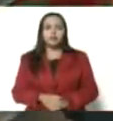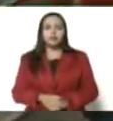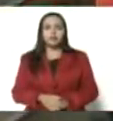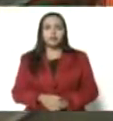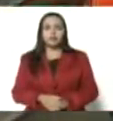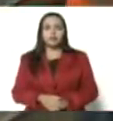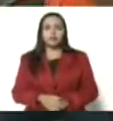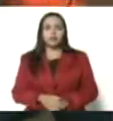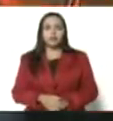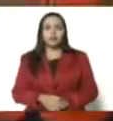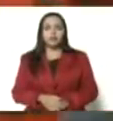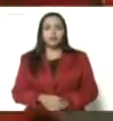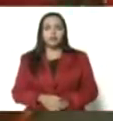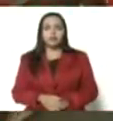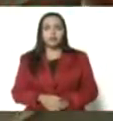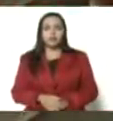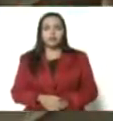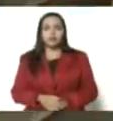Sí.